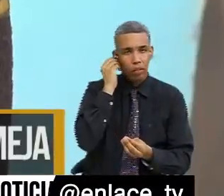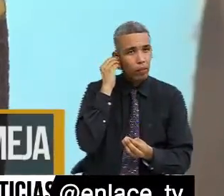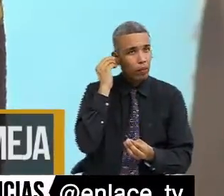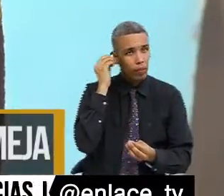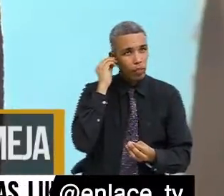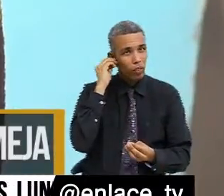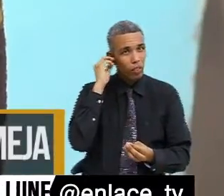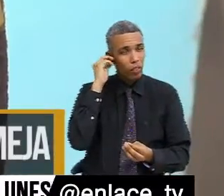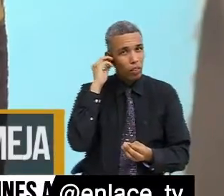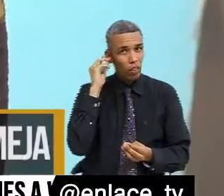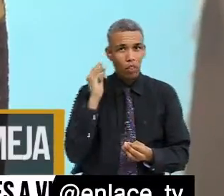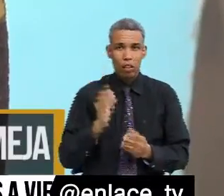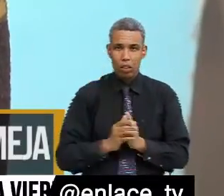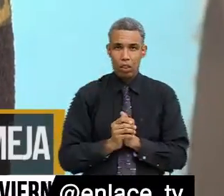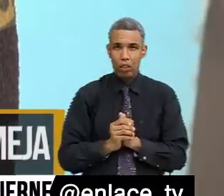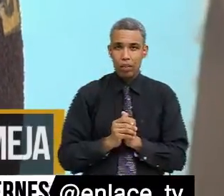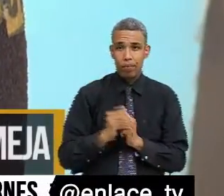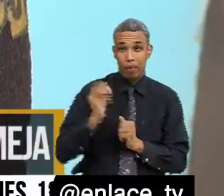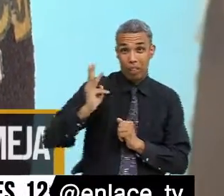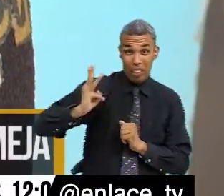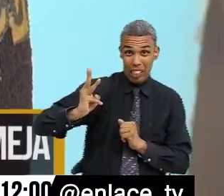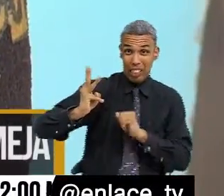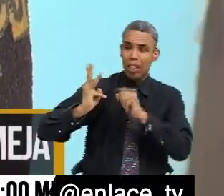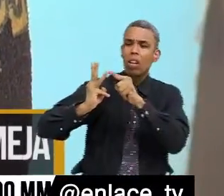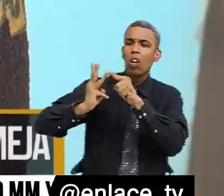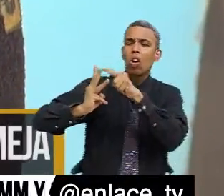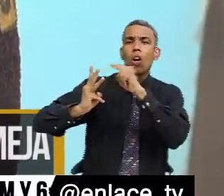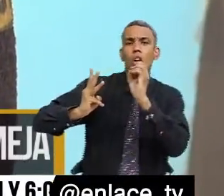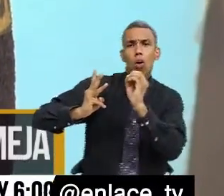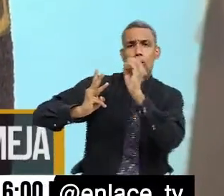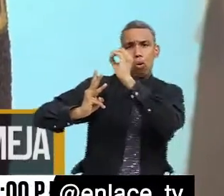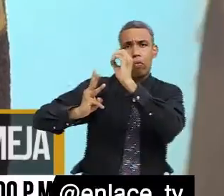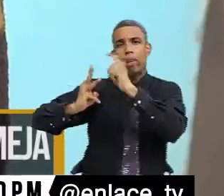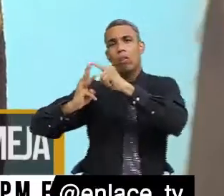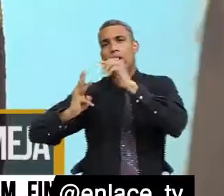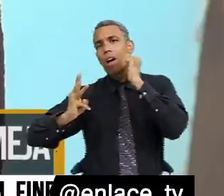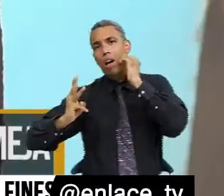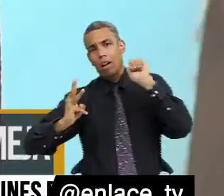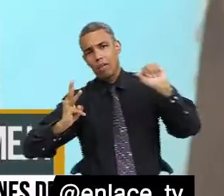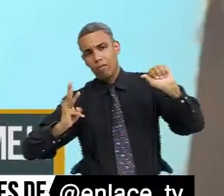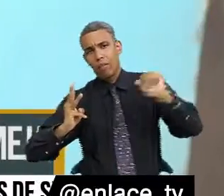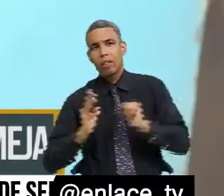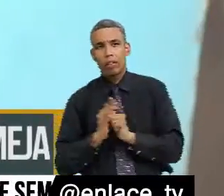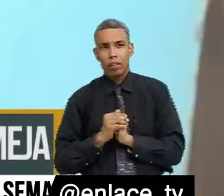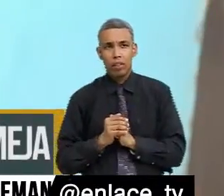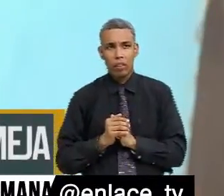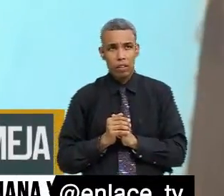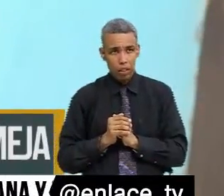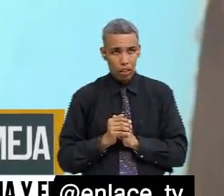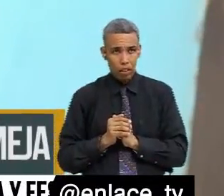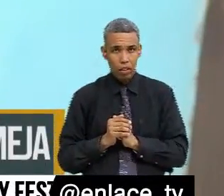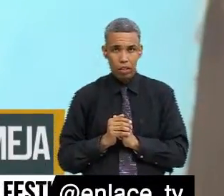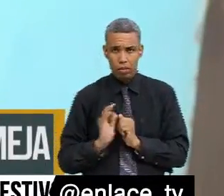eran un muchacho claro, como estilo así como paisa, hablando así como paisa. El otro sí era un muchacho